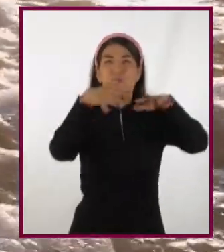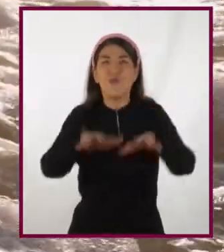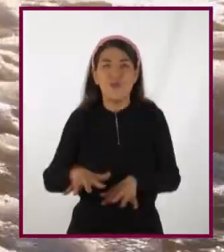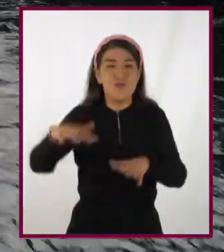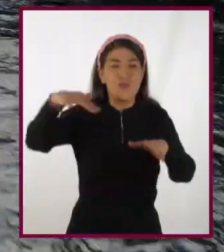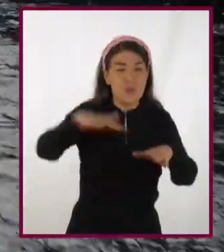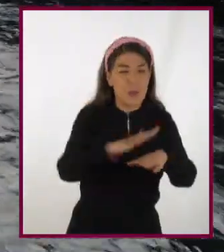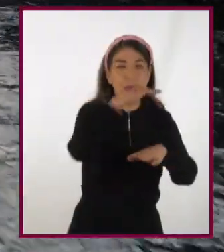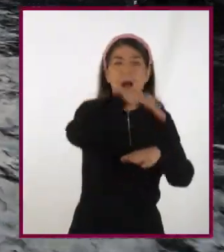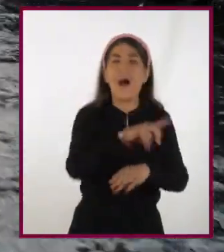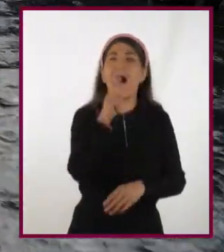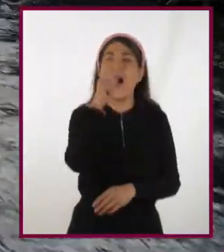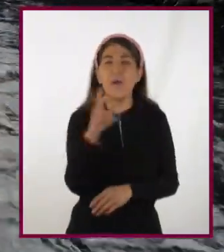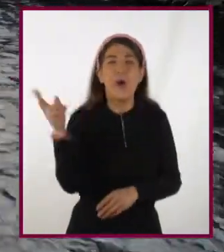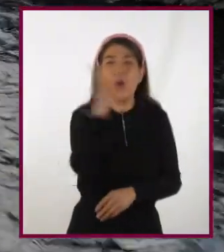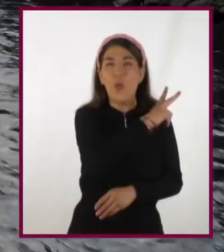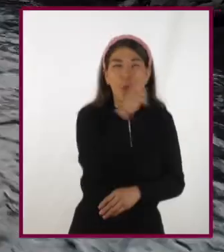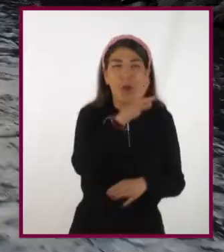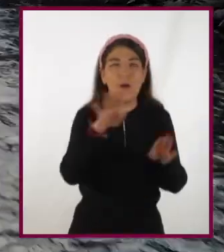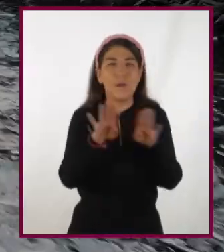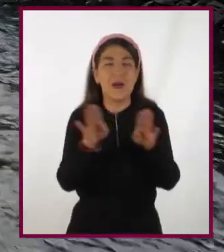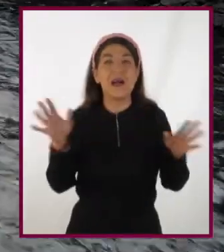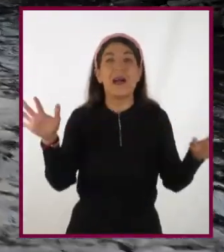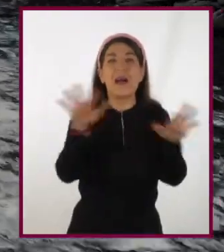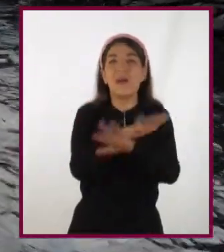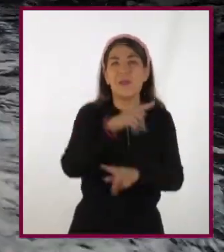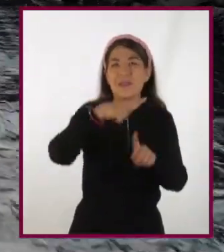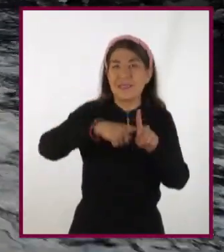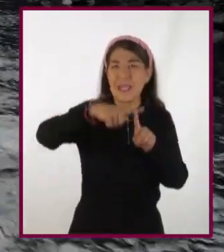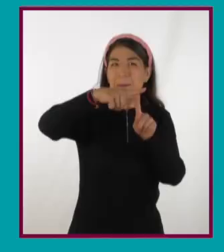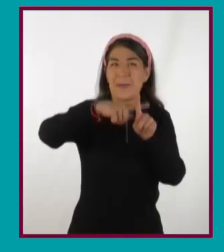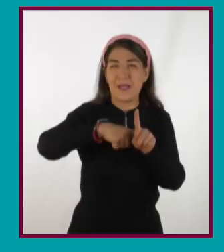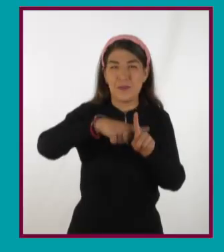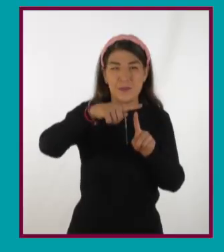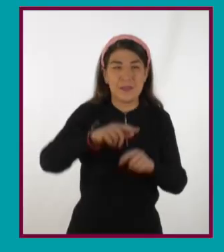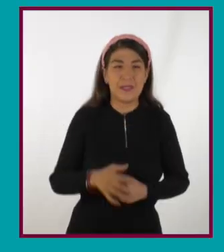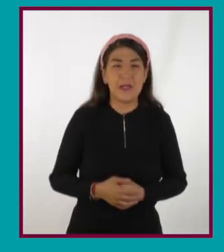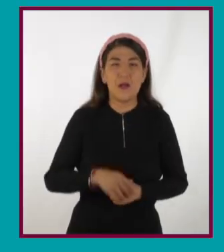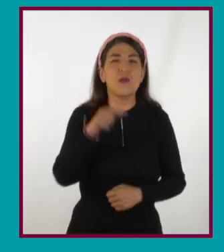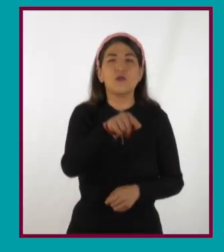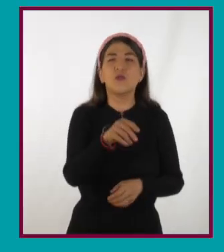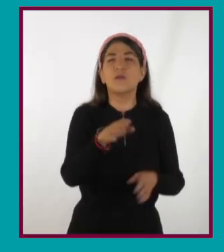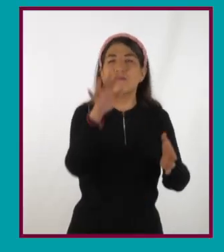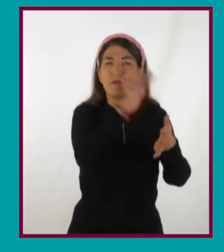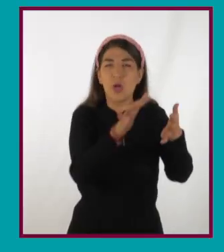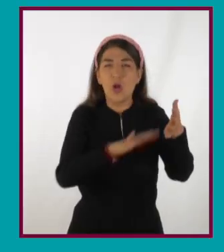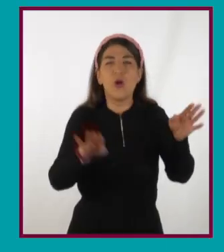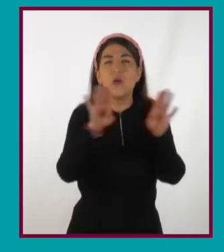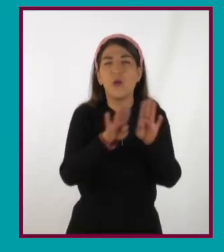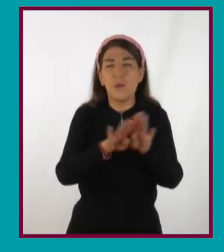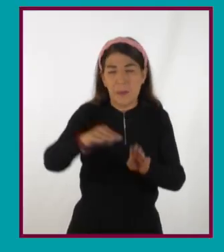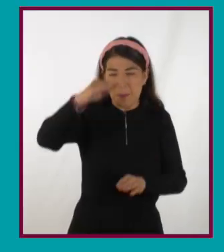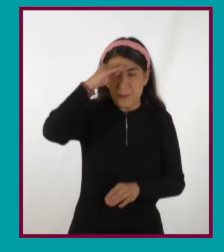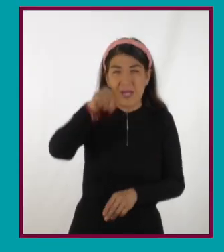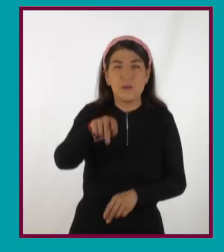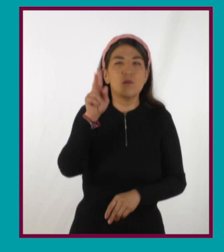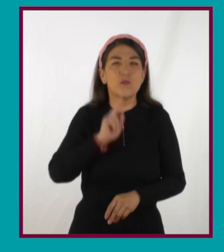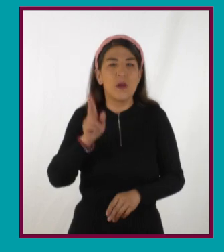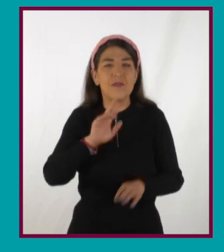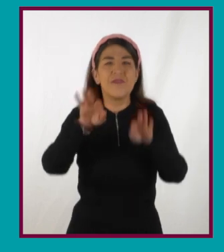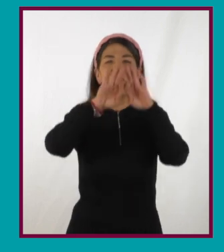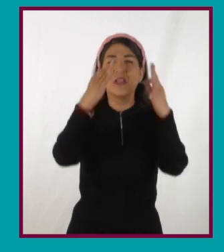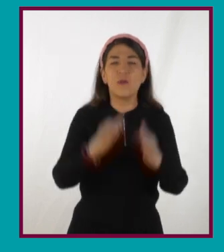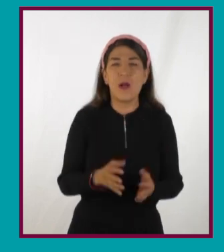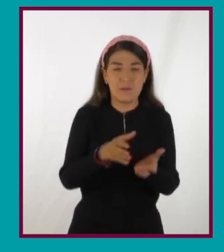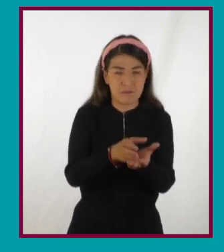fluidos, es decir, el agua y el aire, sometidos a cambios de temperatura. Además, en su obra razona sobre los experimentos de